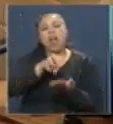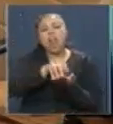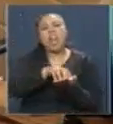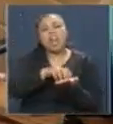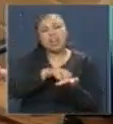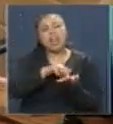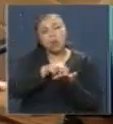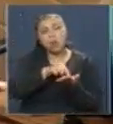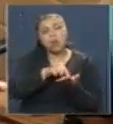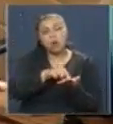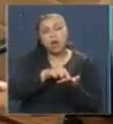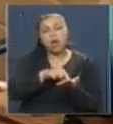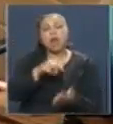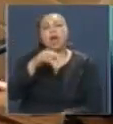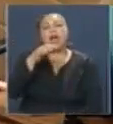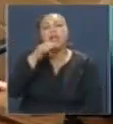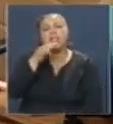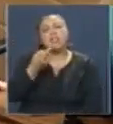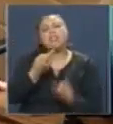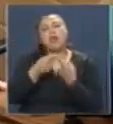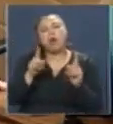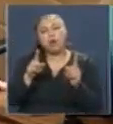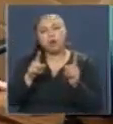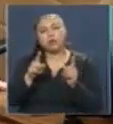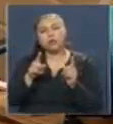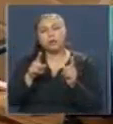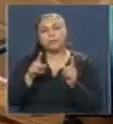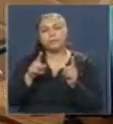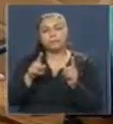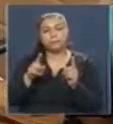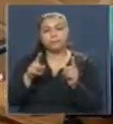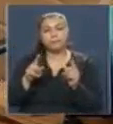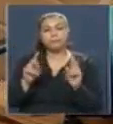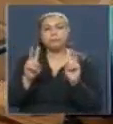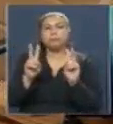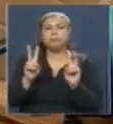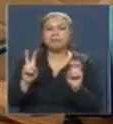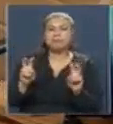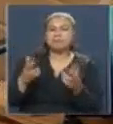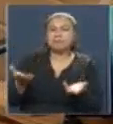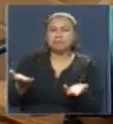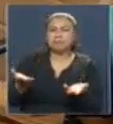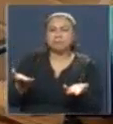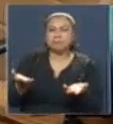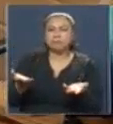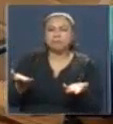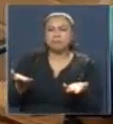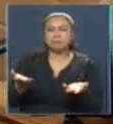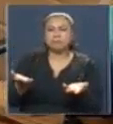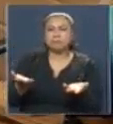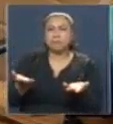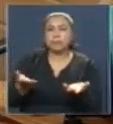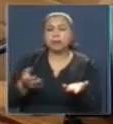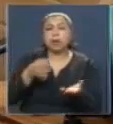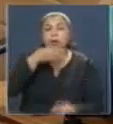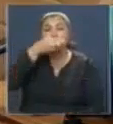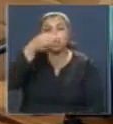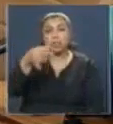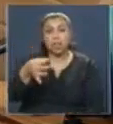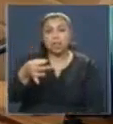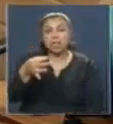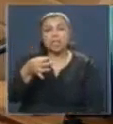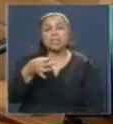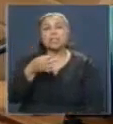día dice otra cosa. Dice otra cosa respecto incluso de lo que se señalaba el